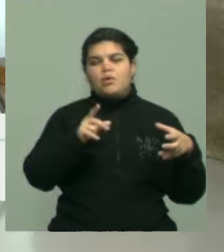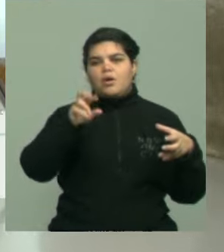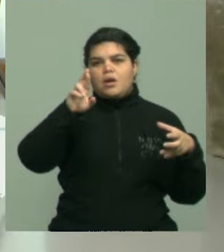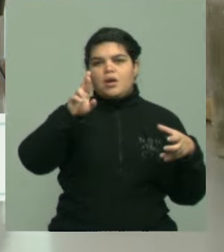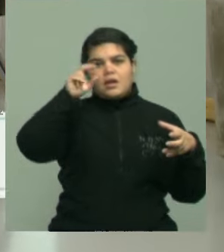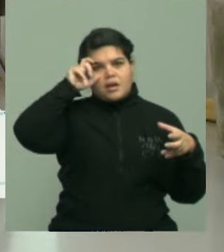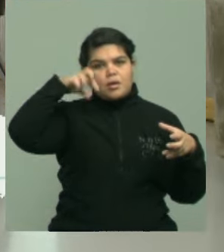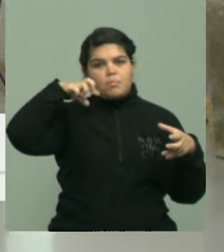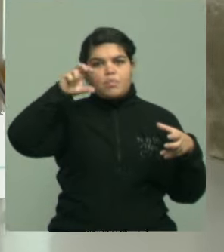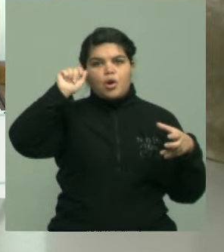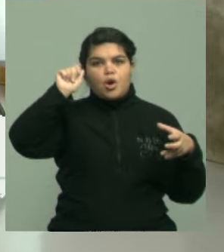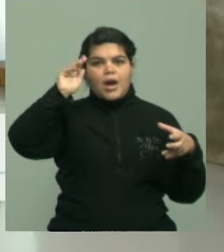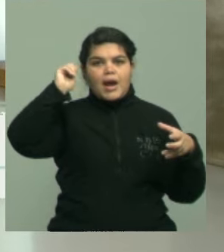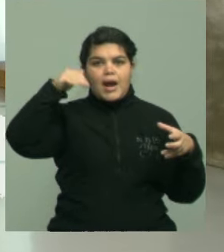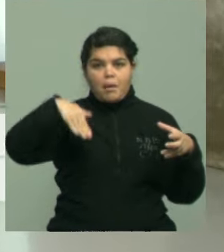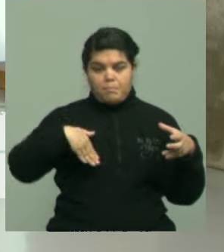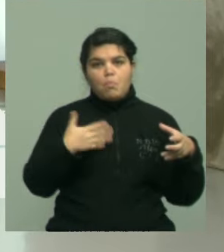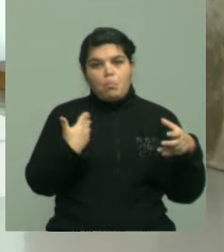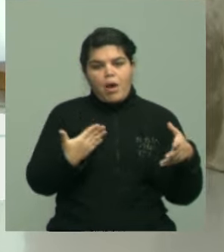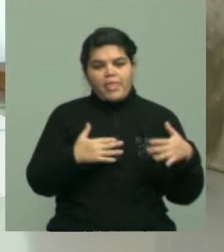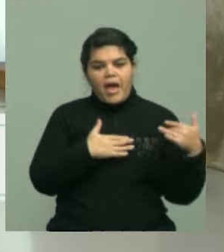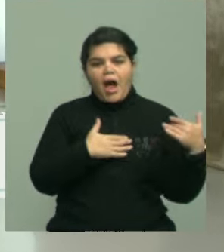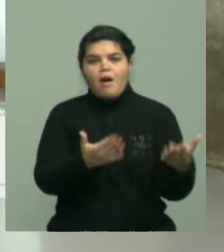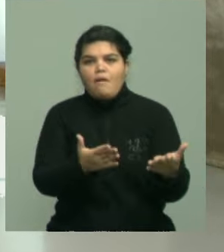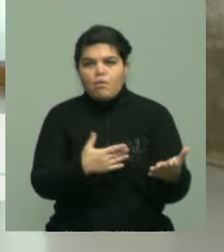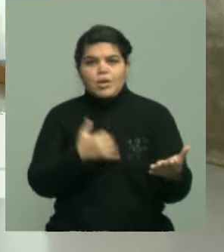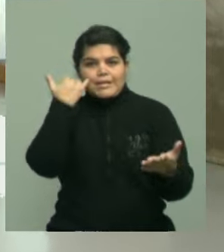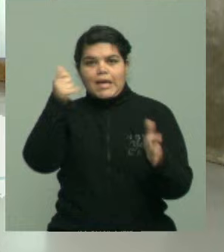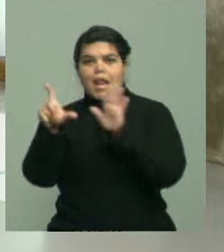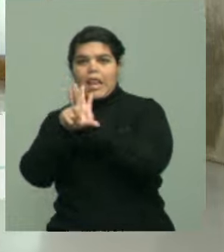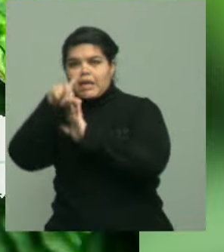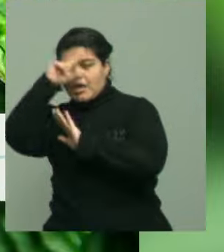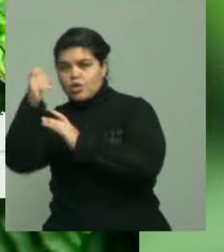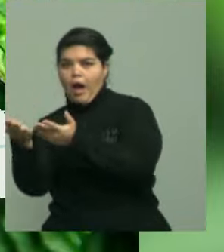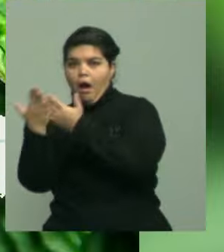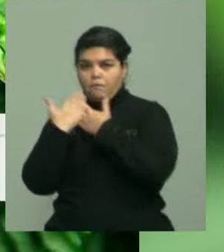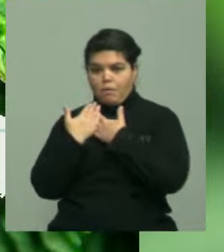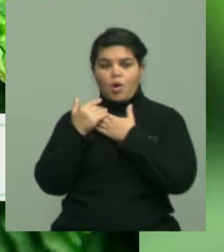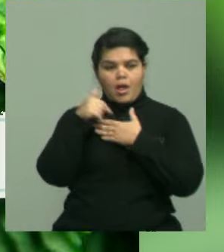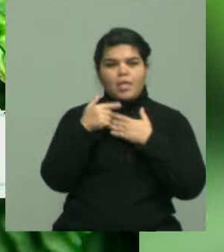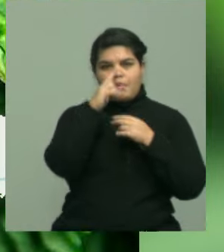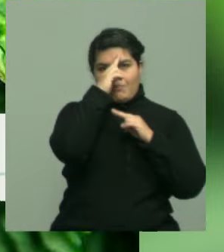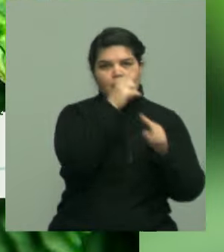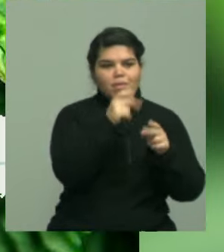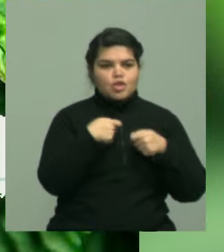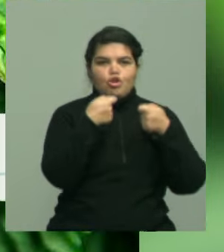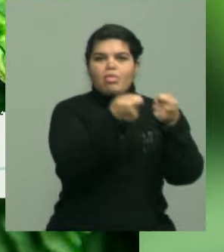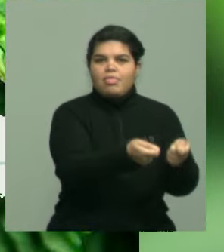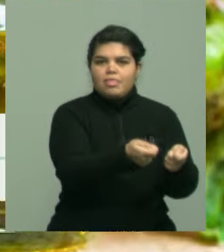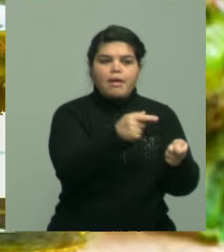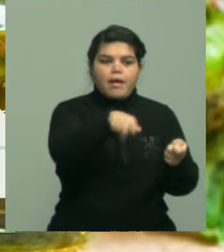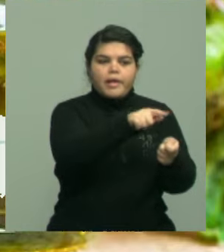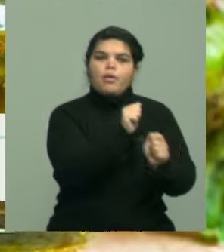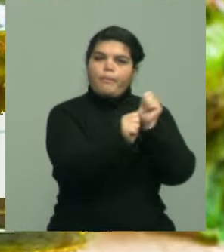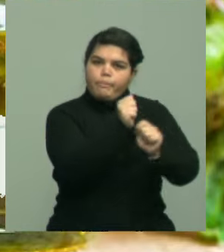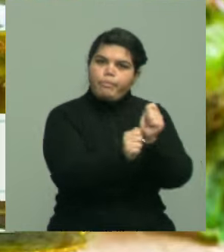a la asociación civil su derecho de cultivo uh-huh. y se va, ha ido por ese lado. Uh-huh. Lo que queremos fomentar